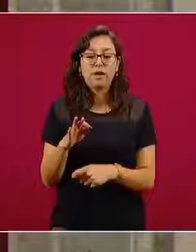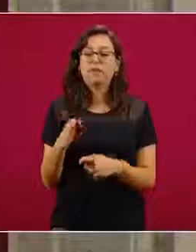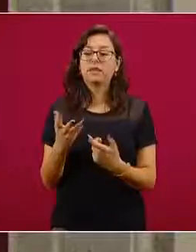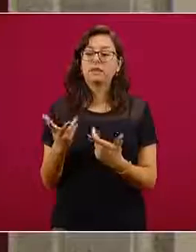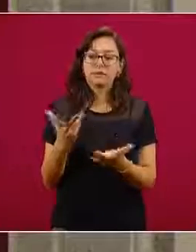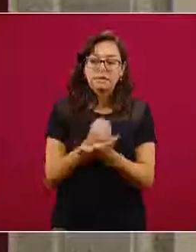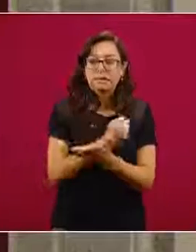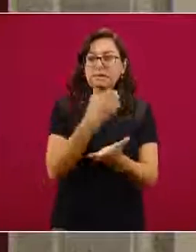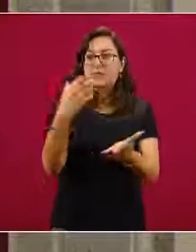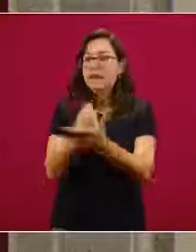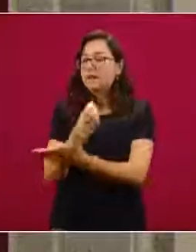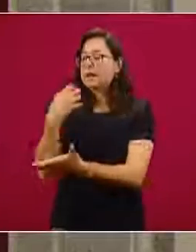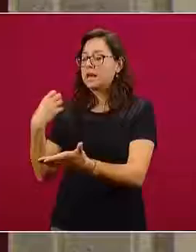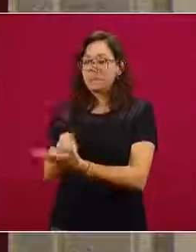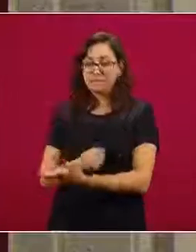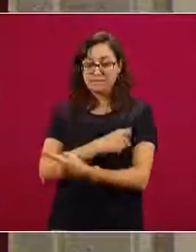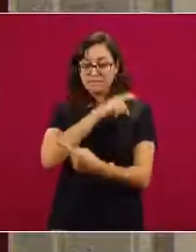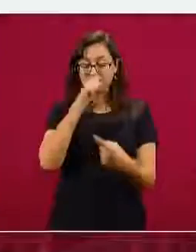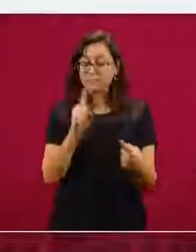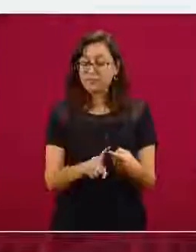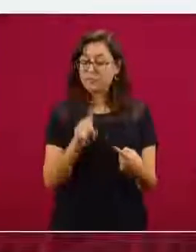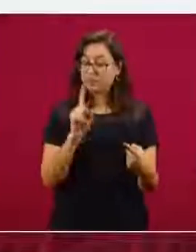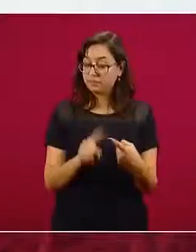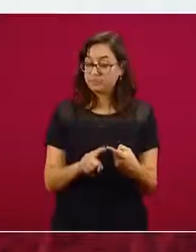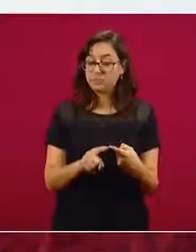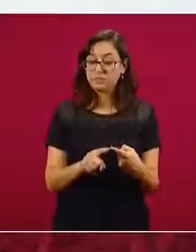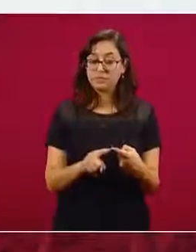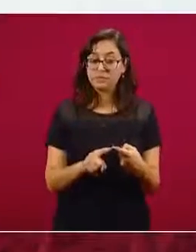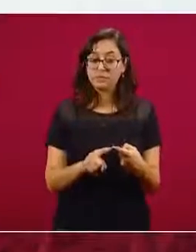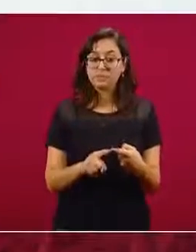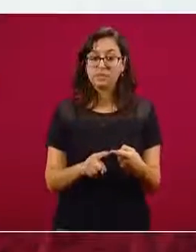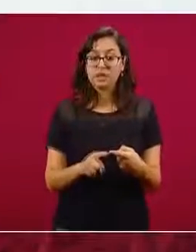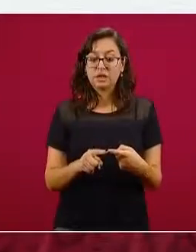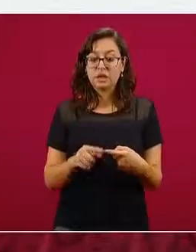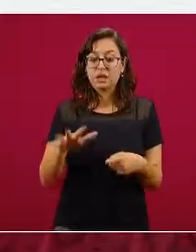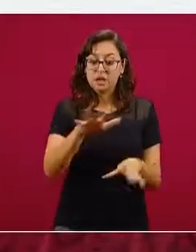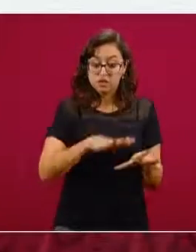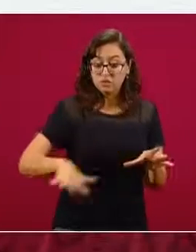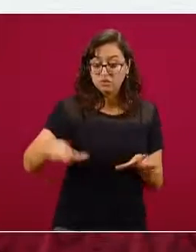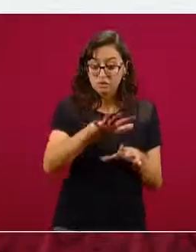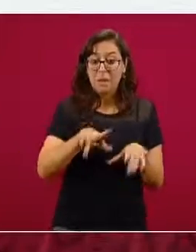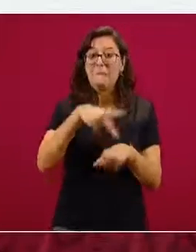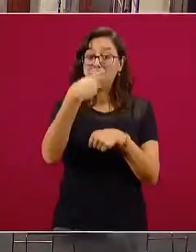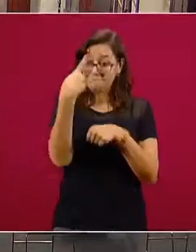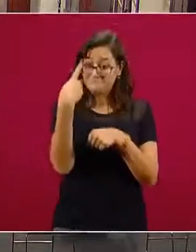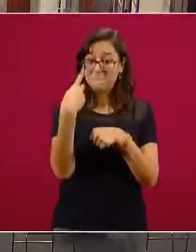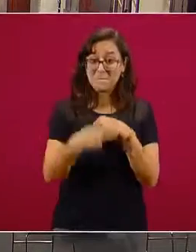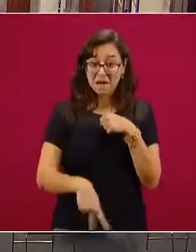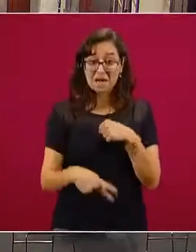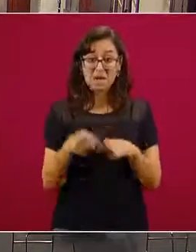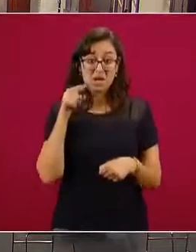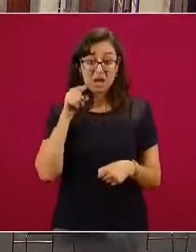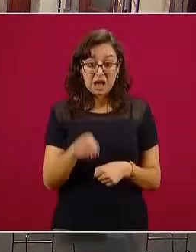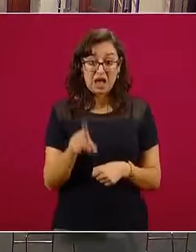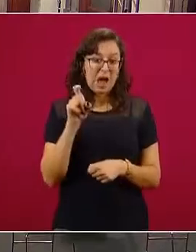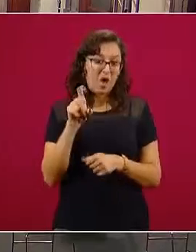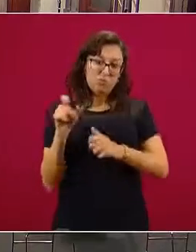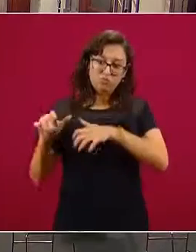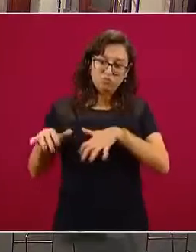varios frentes. En primer lugar, contener un par de zonas de alto riesgo por donde pasan